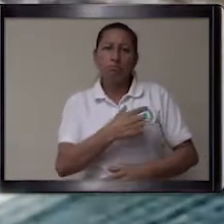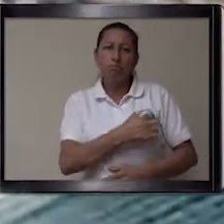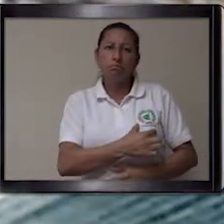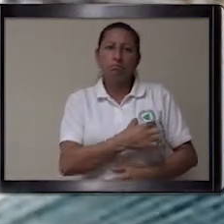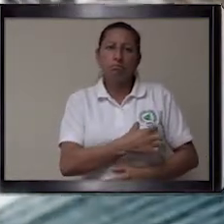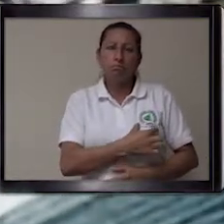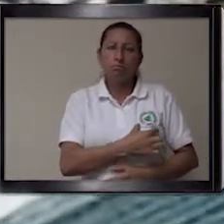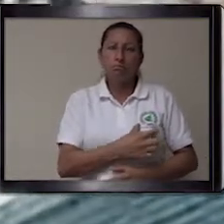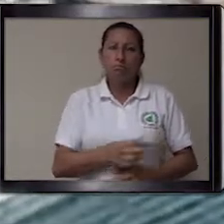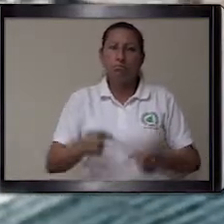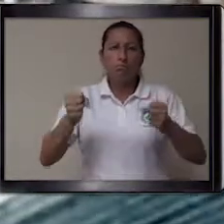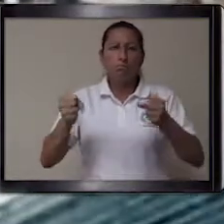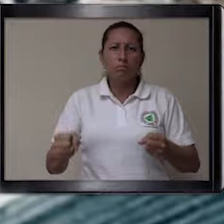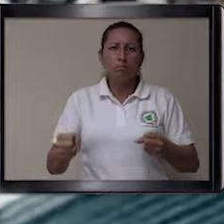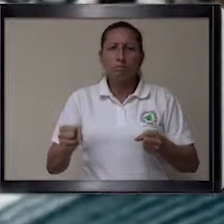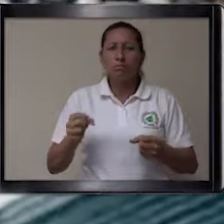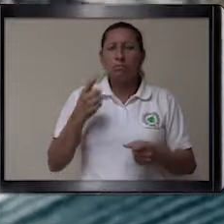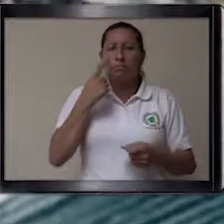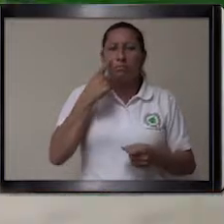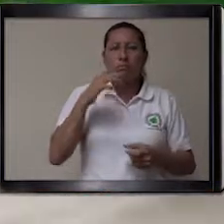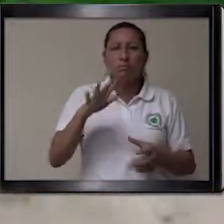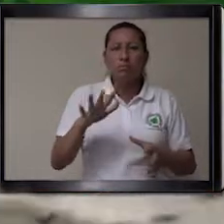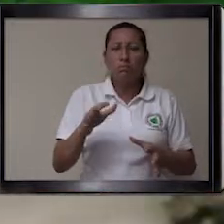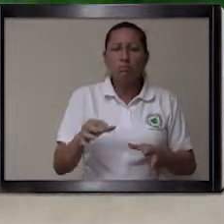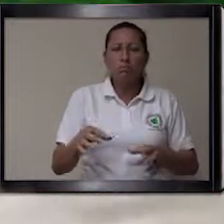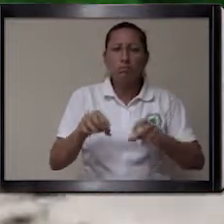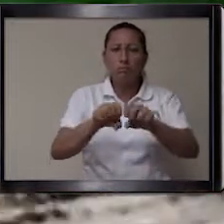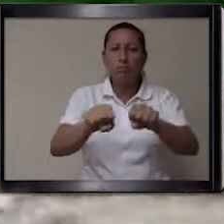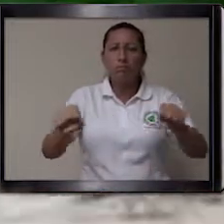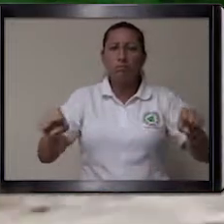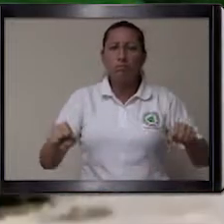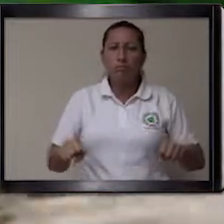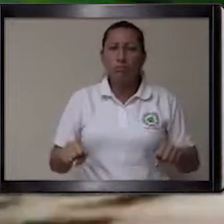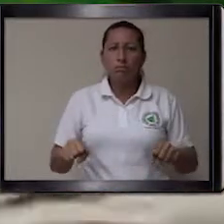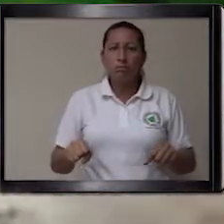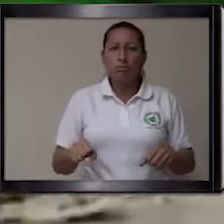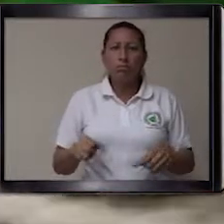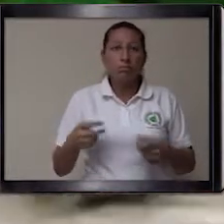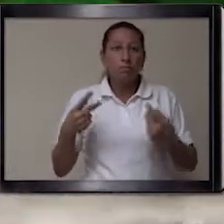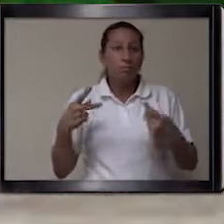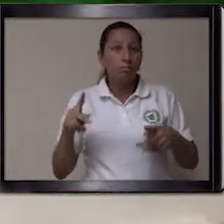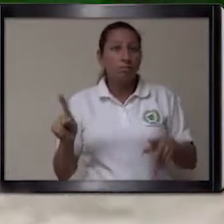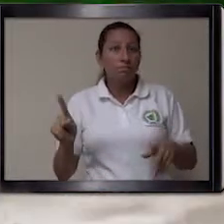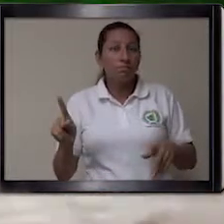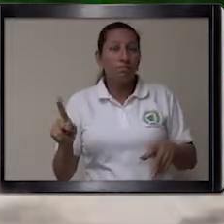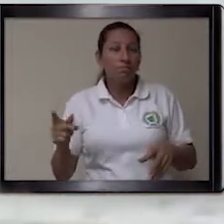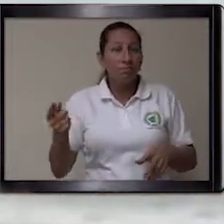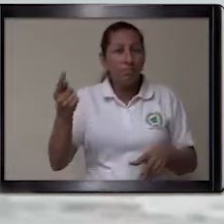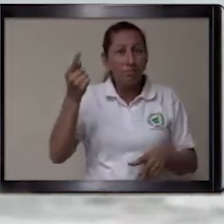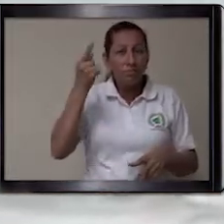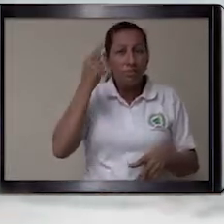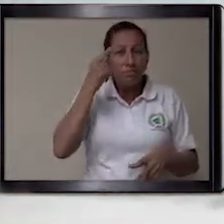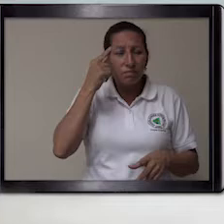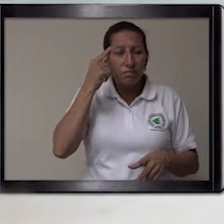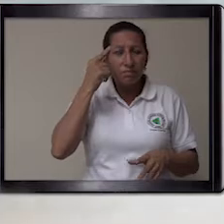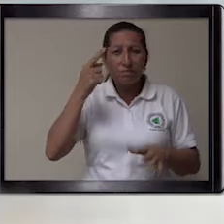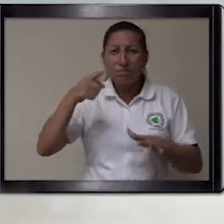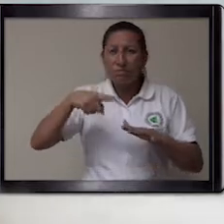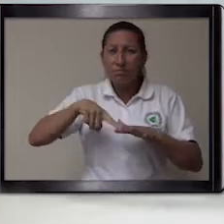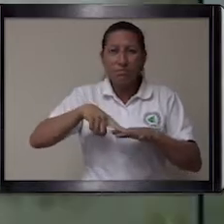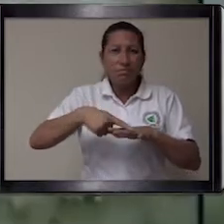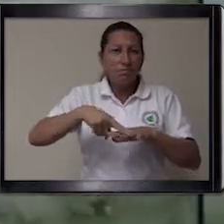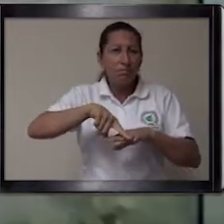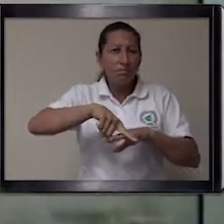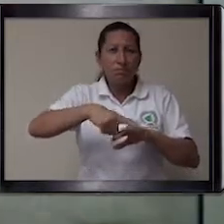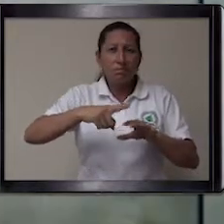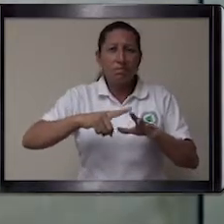sea, se puede decir, es un impacto tremendo que sufre no solamente la psique humana, sino todo lo